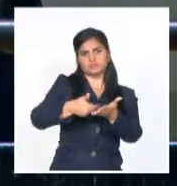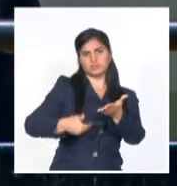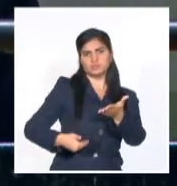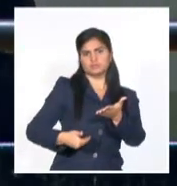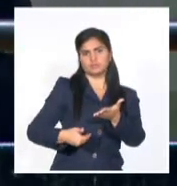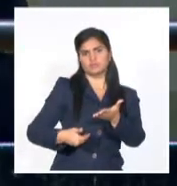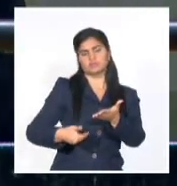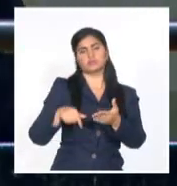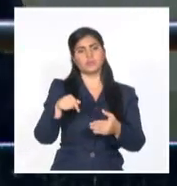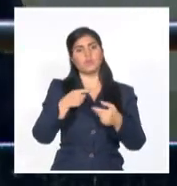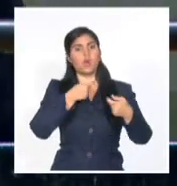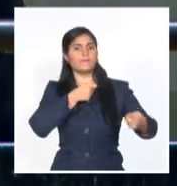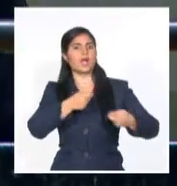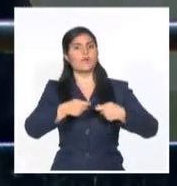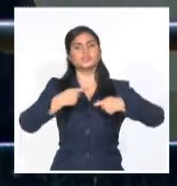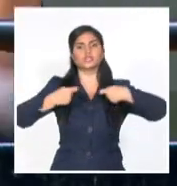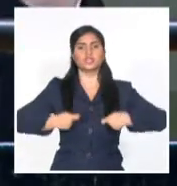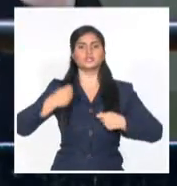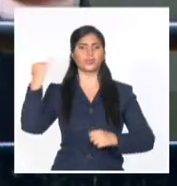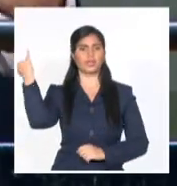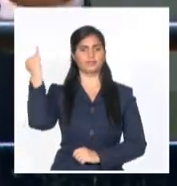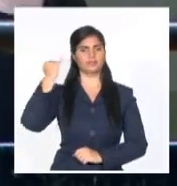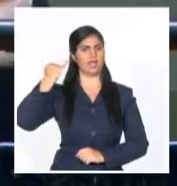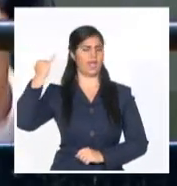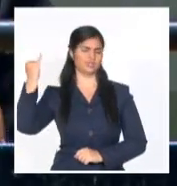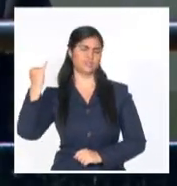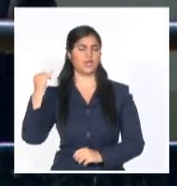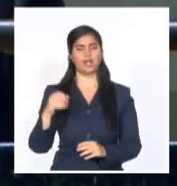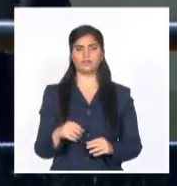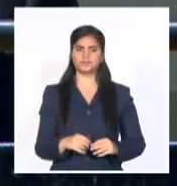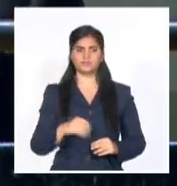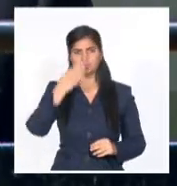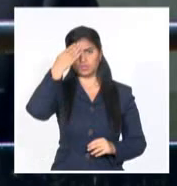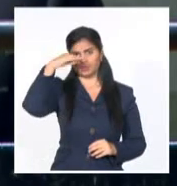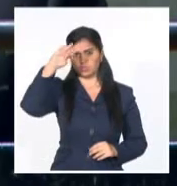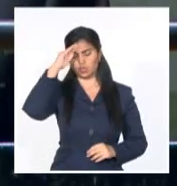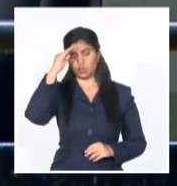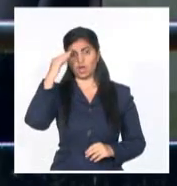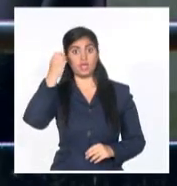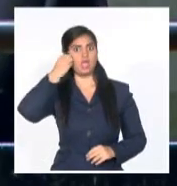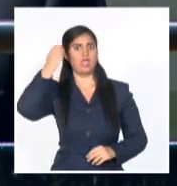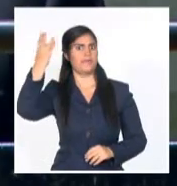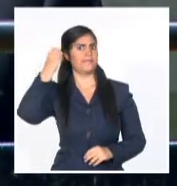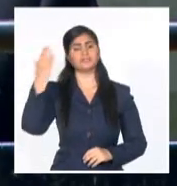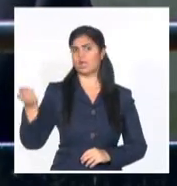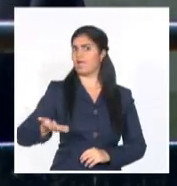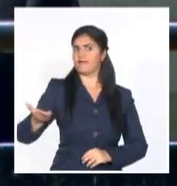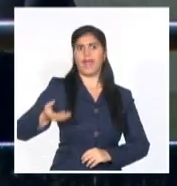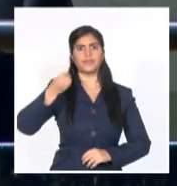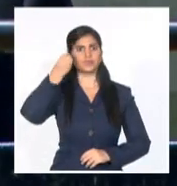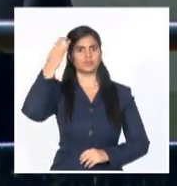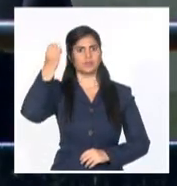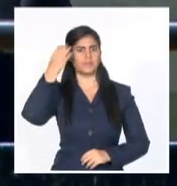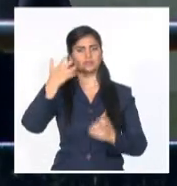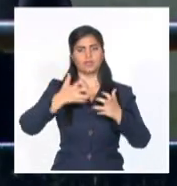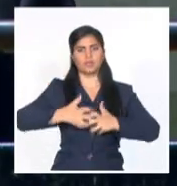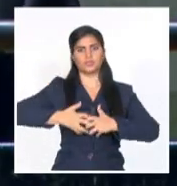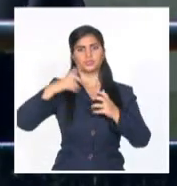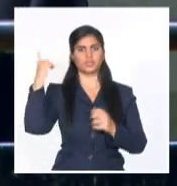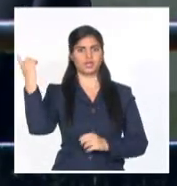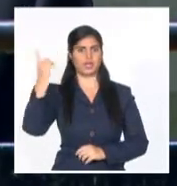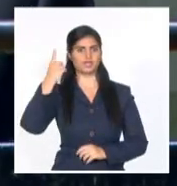derecho internacional. Cuba tuvo que desarrollar su producción nacional de